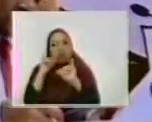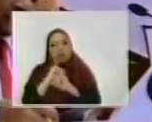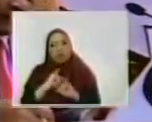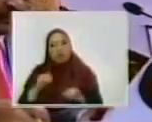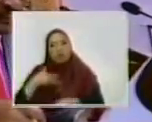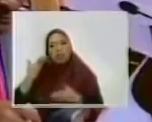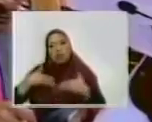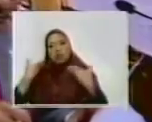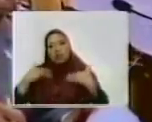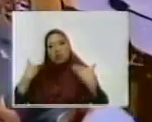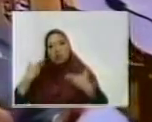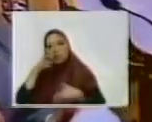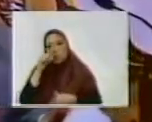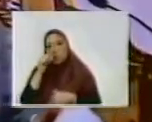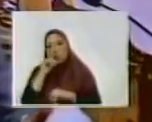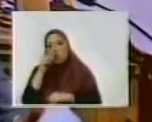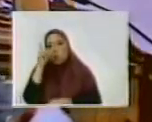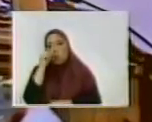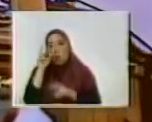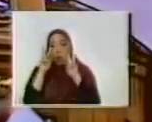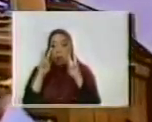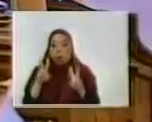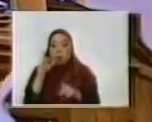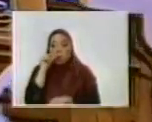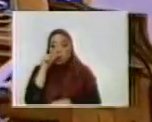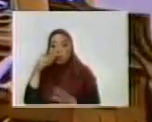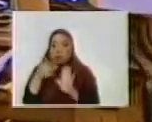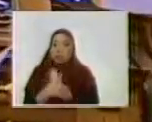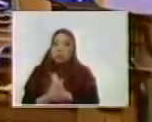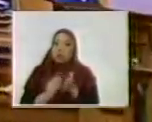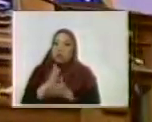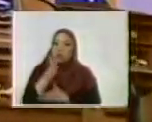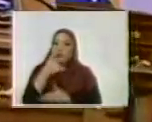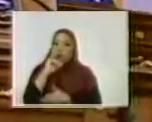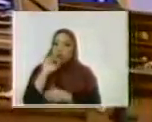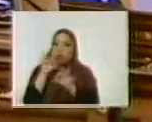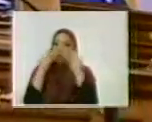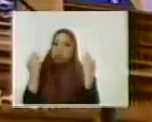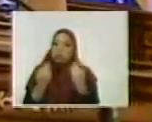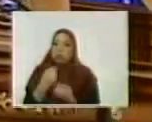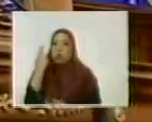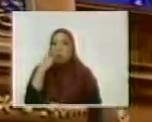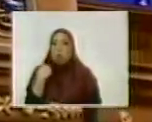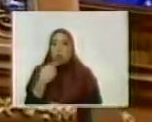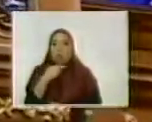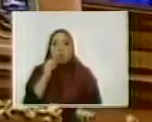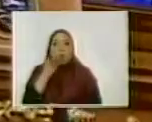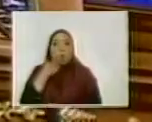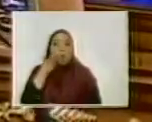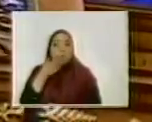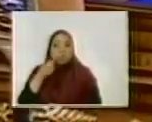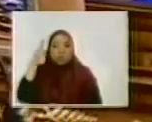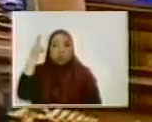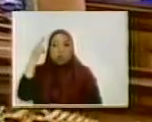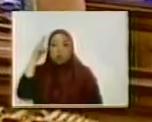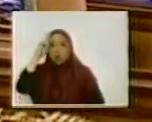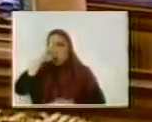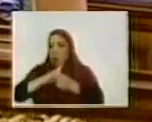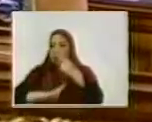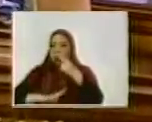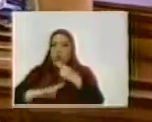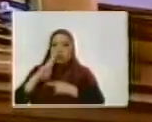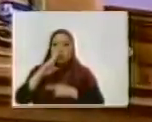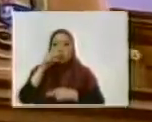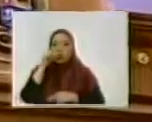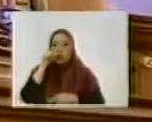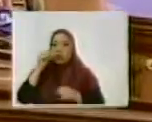alegría, siempre tuvo su ojo visor y siempre tuvo su oportunidad. Honor y gloria al